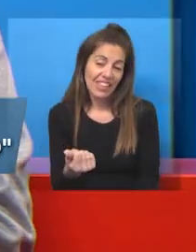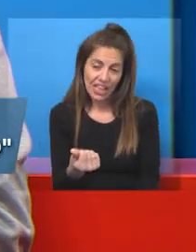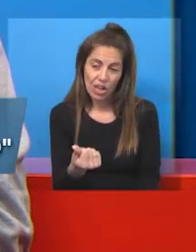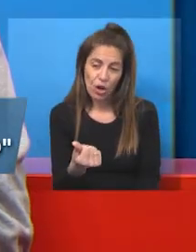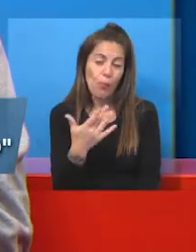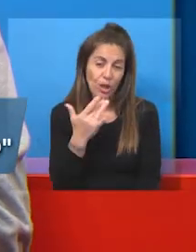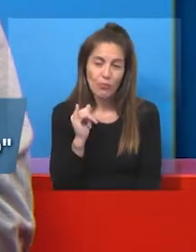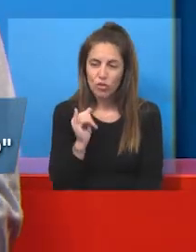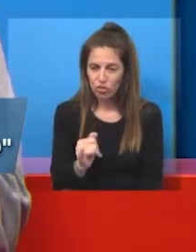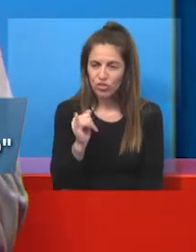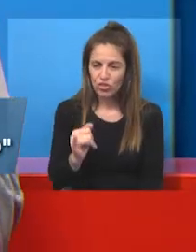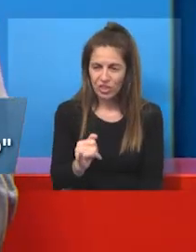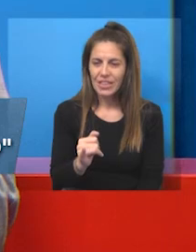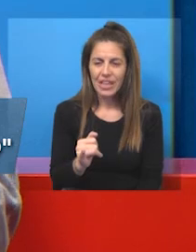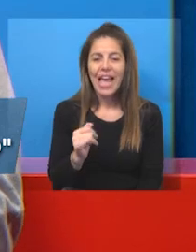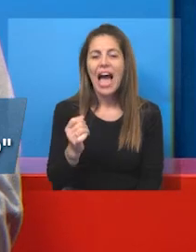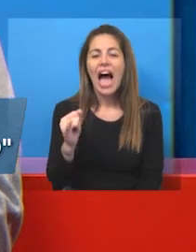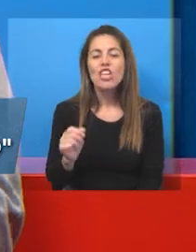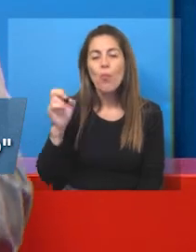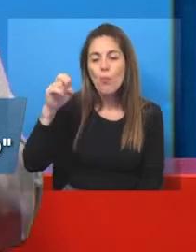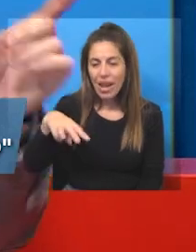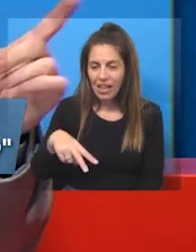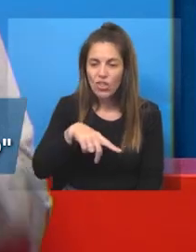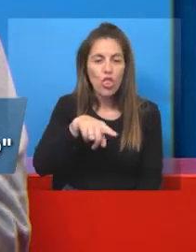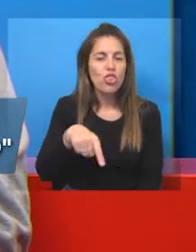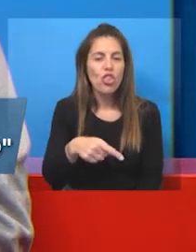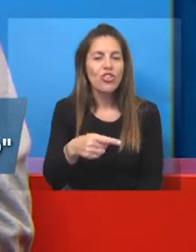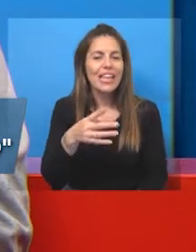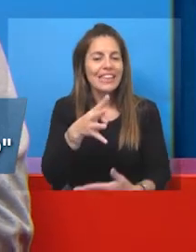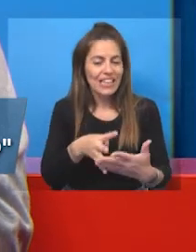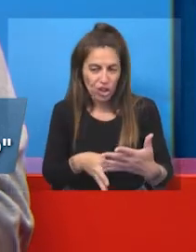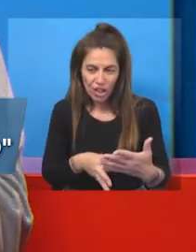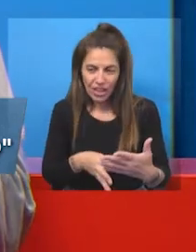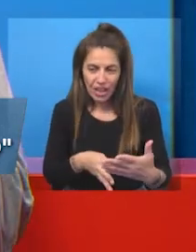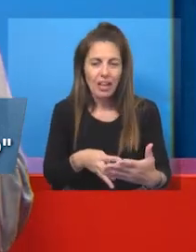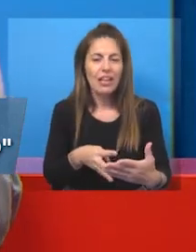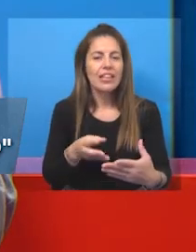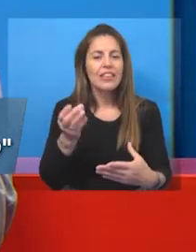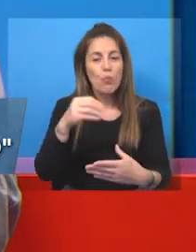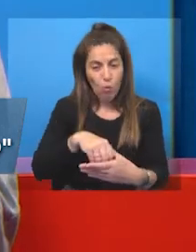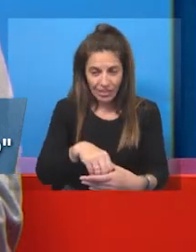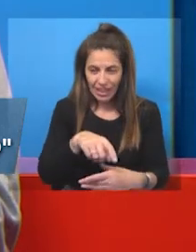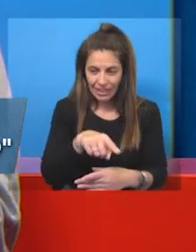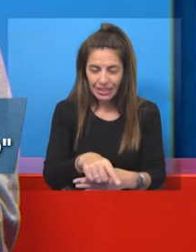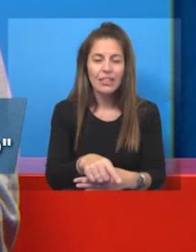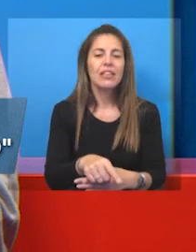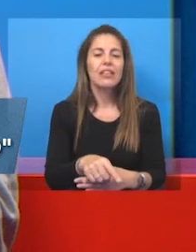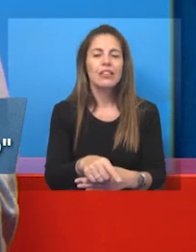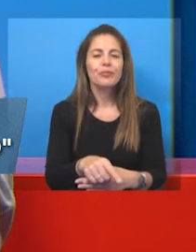ejemplo no por ejemplo Sí hay un y hay un plan este donde la intersectorialidad está puesta